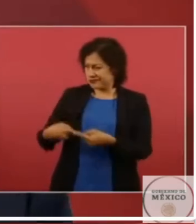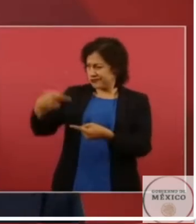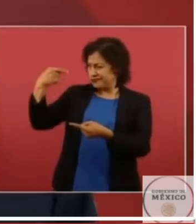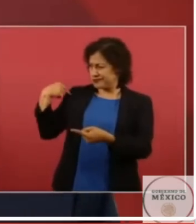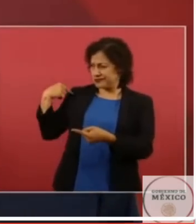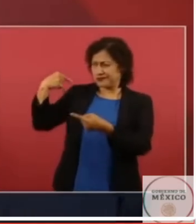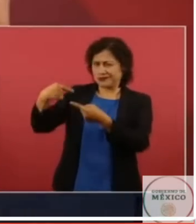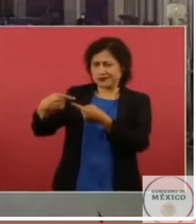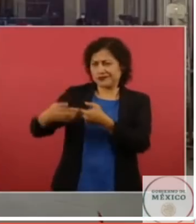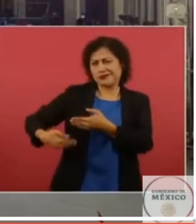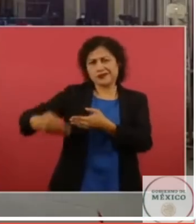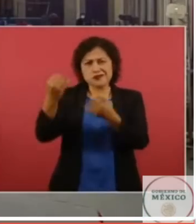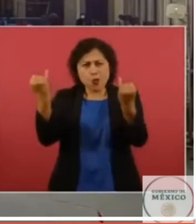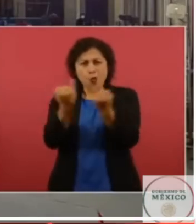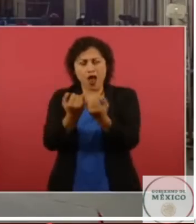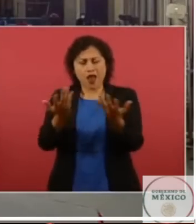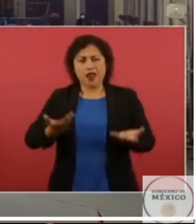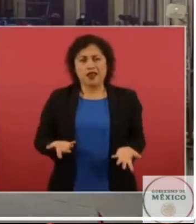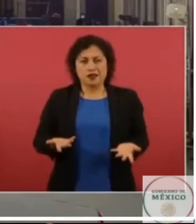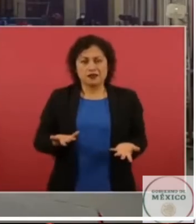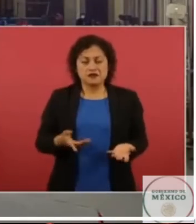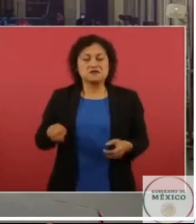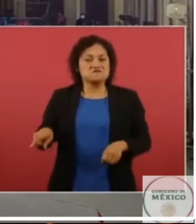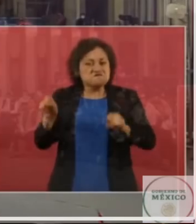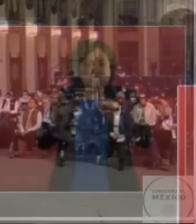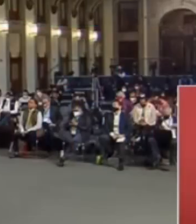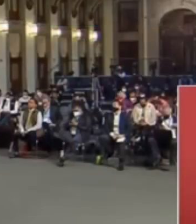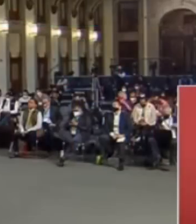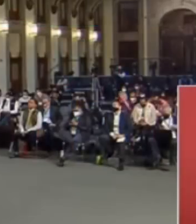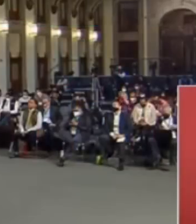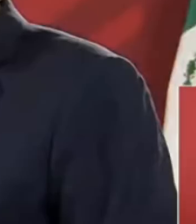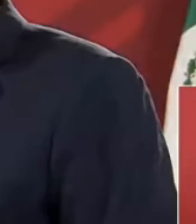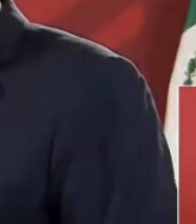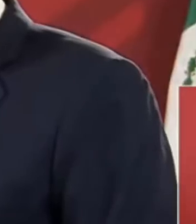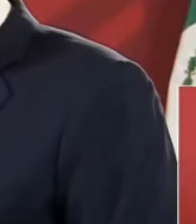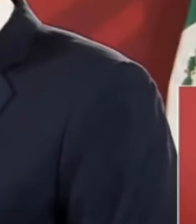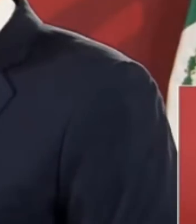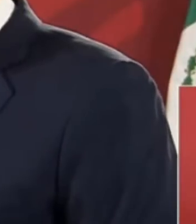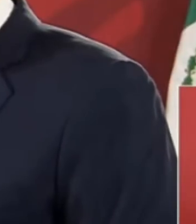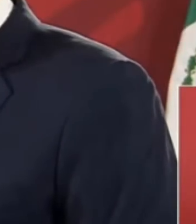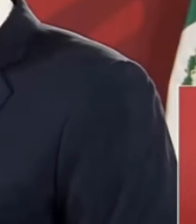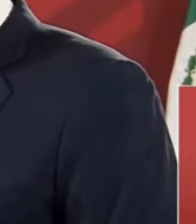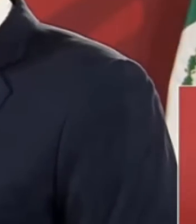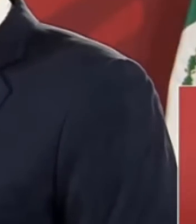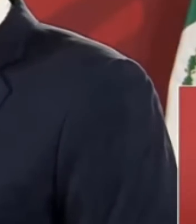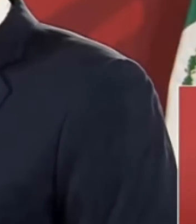siguió aplicando el salinismo como política,